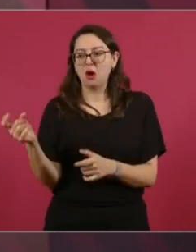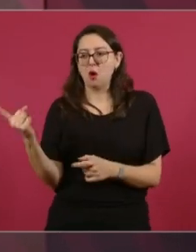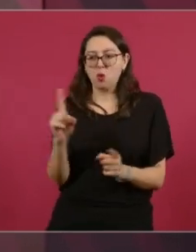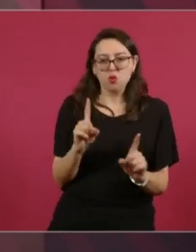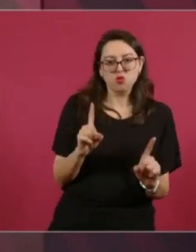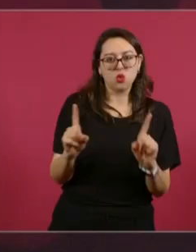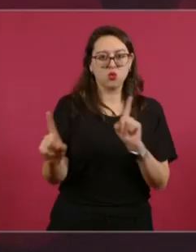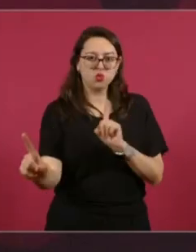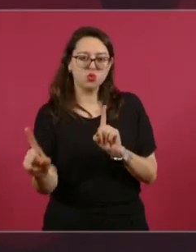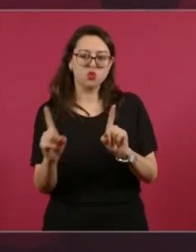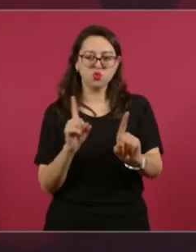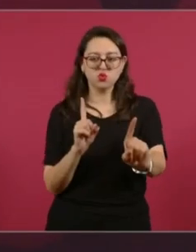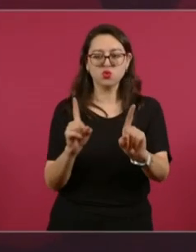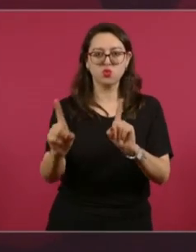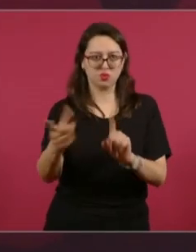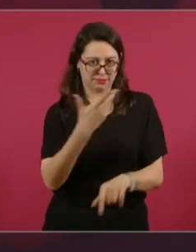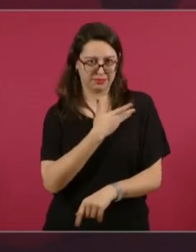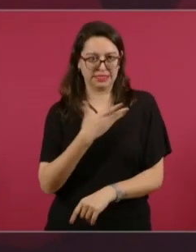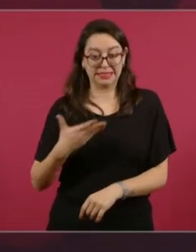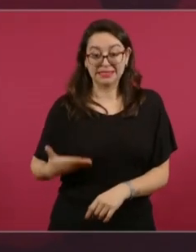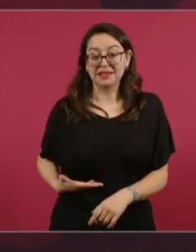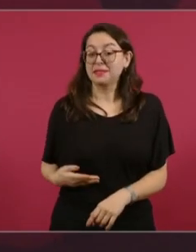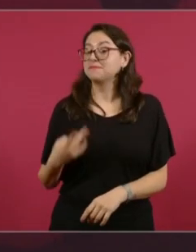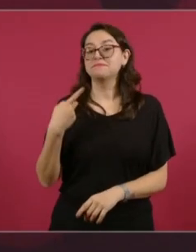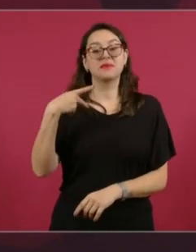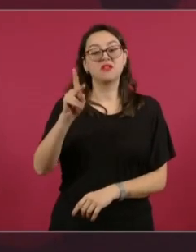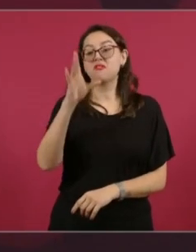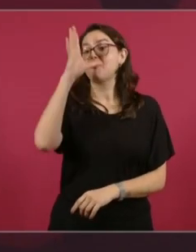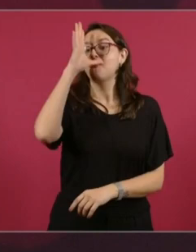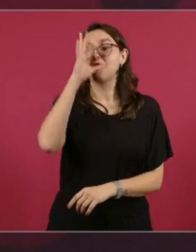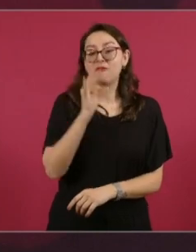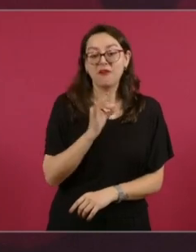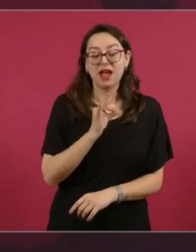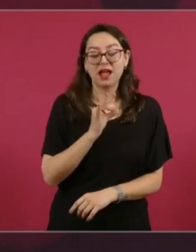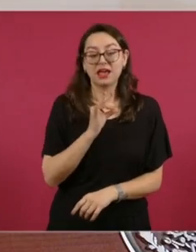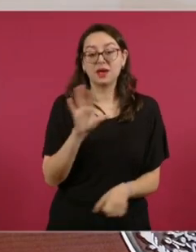No se pudo porque